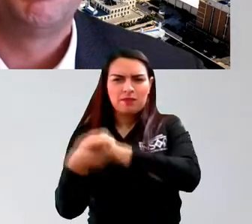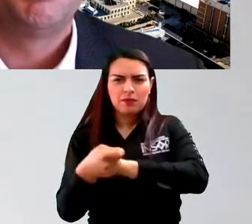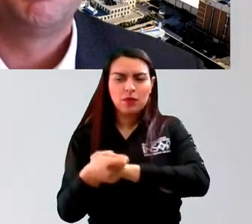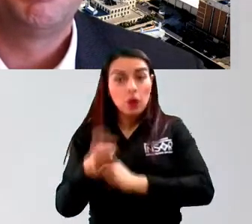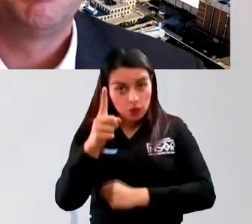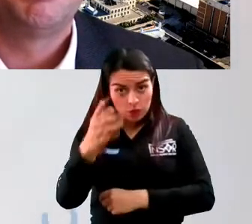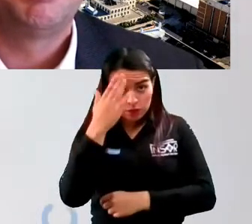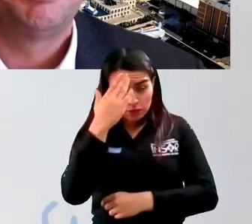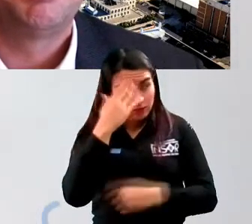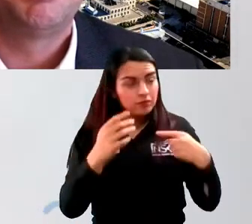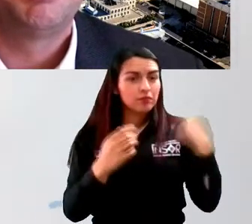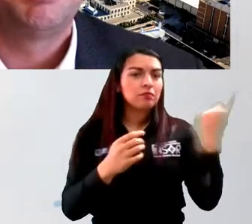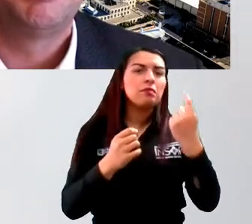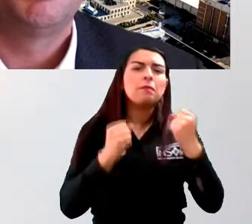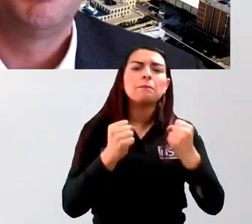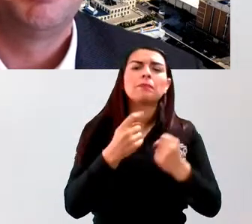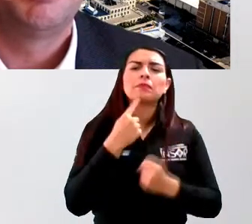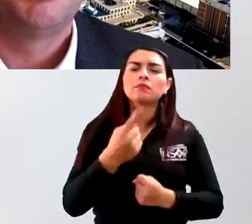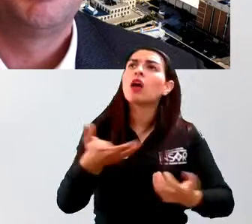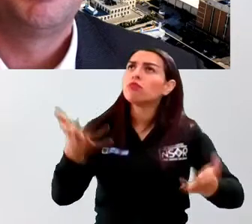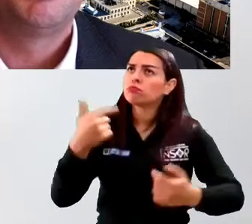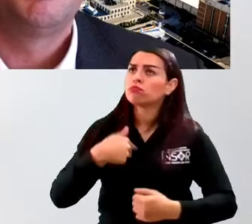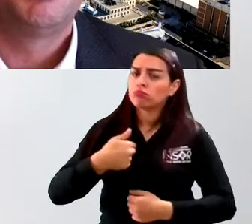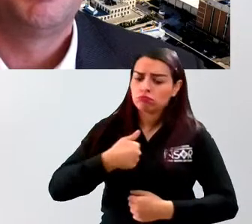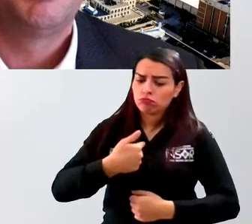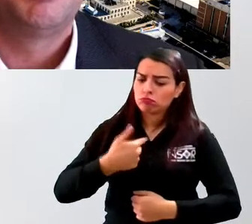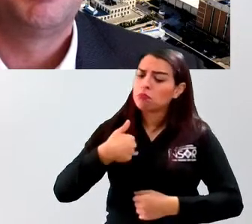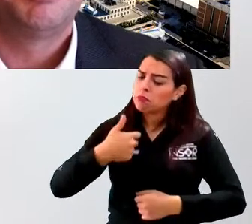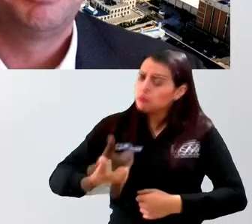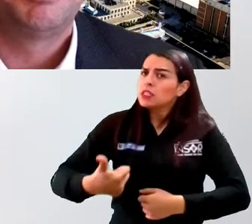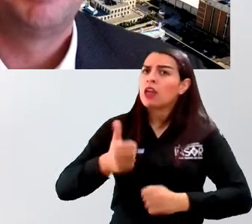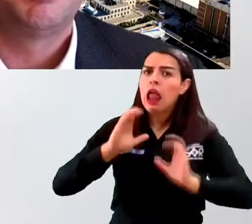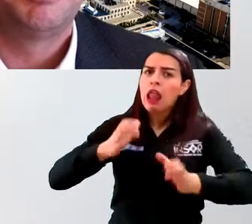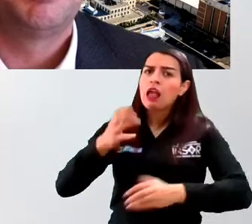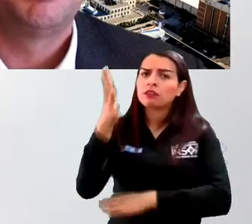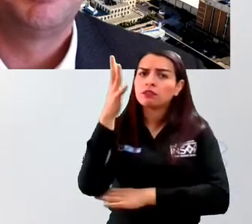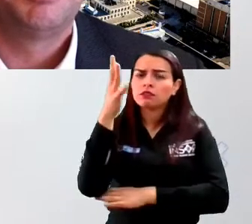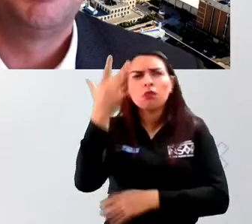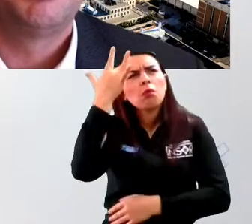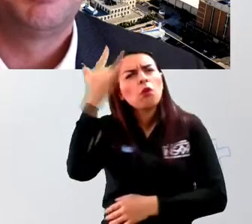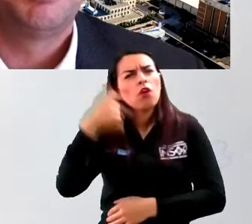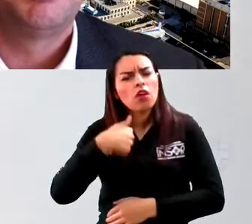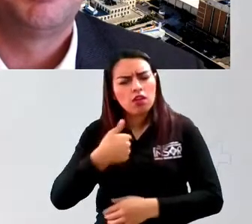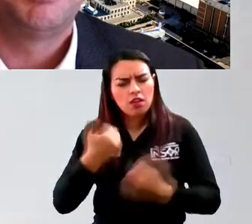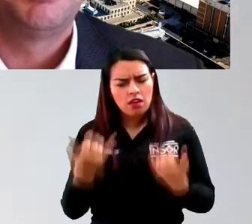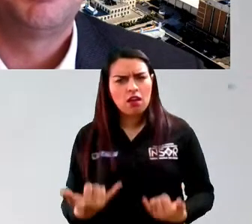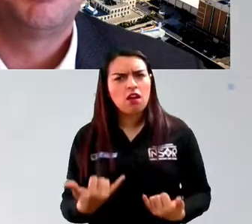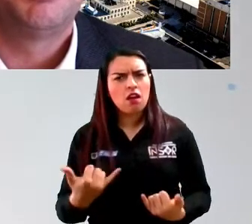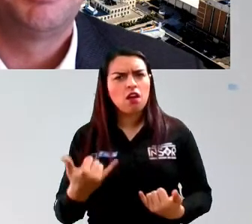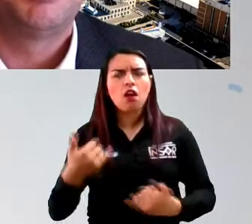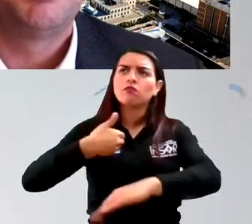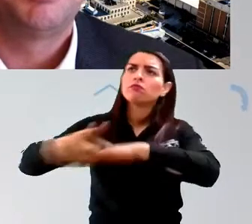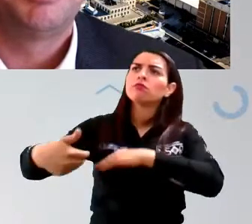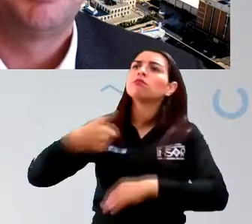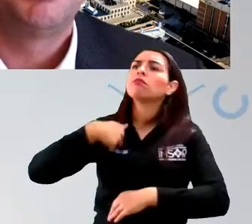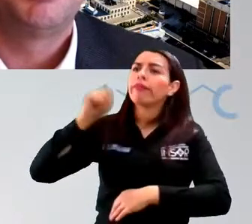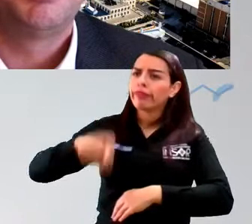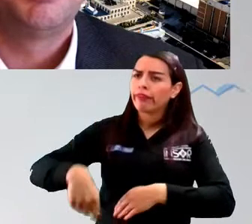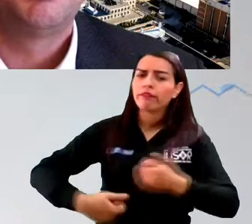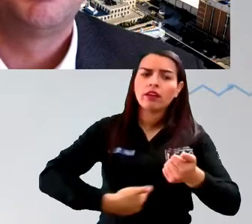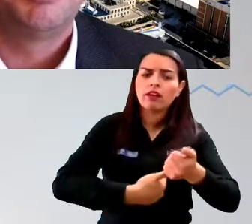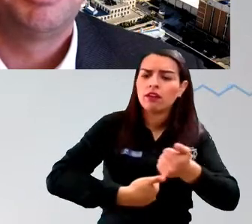pero si yo soy buenísimo dictando clase, ¿por qué ahora usted espera que yo sea buenísimo asesorando grupos